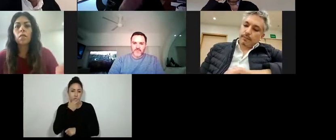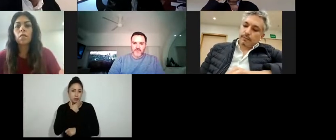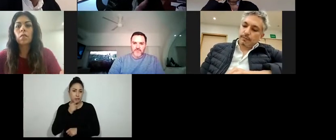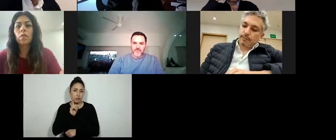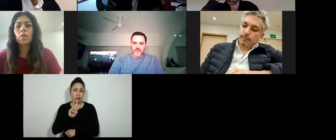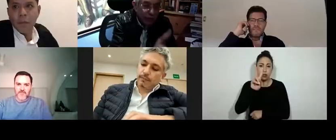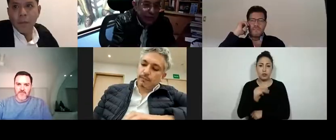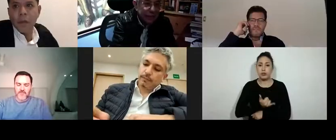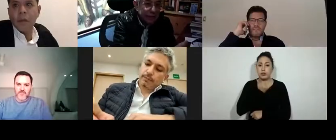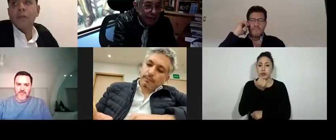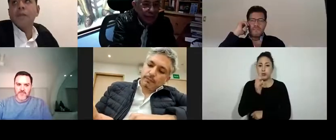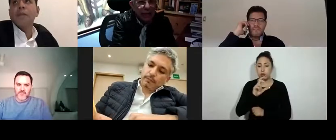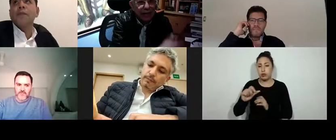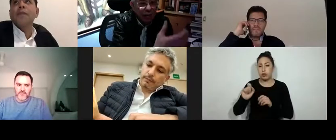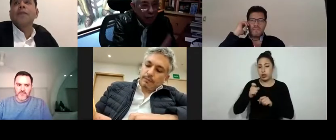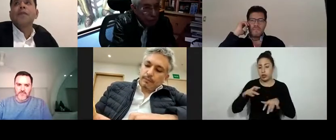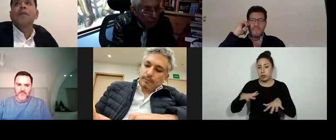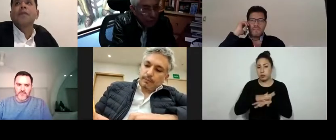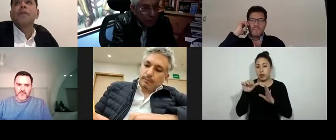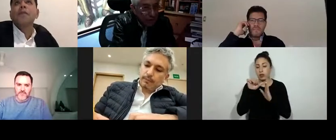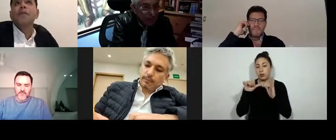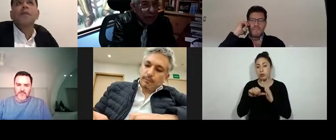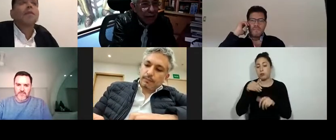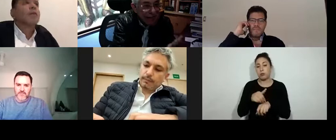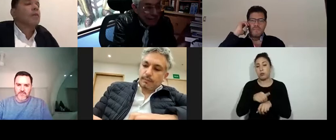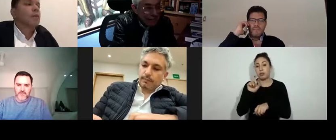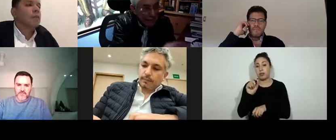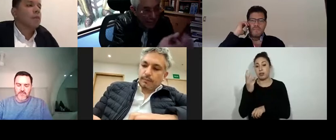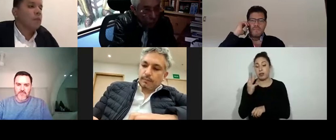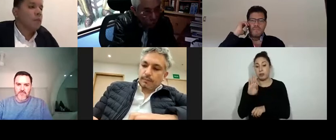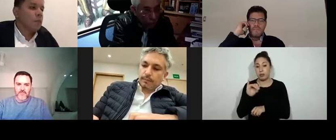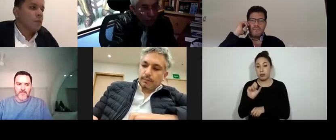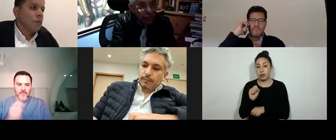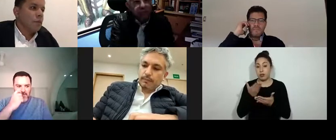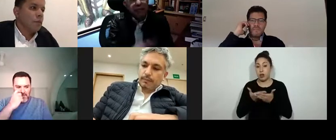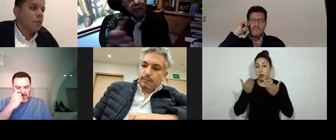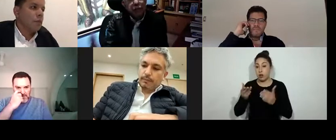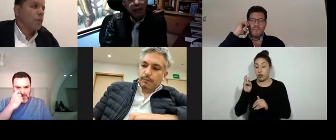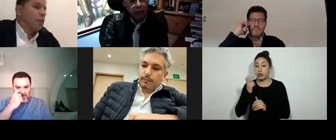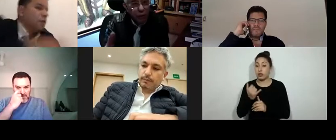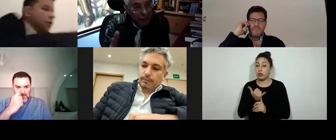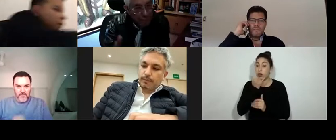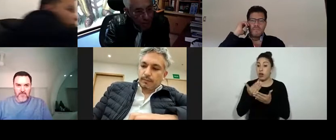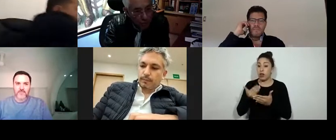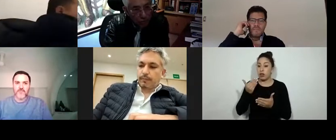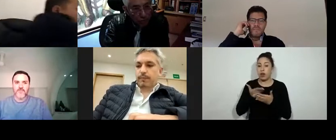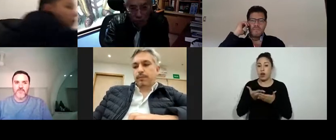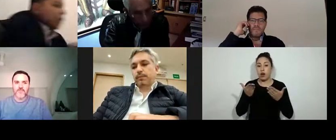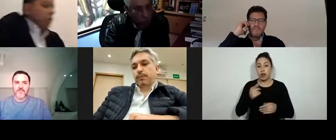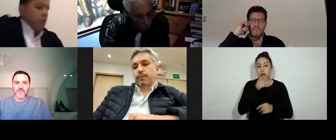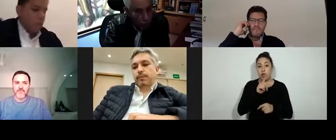al cambiar el artículo 23 bis, al adicionar los temas. Gracias a ese error, pues el tribunal logró el